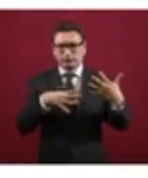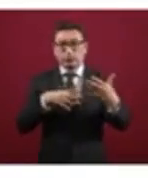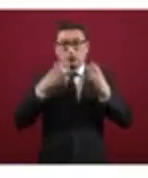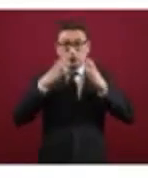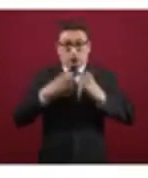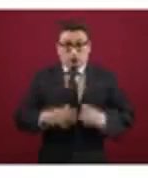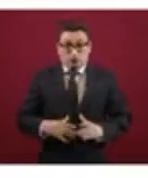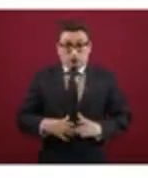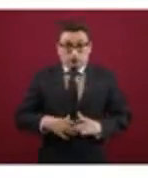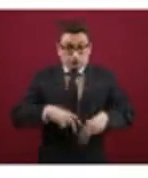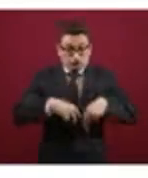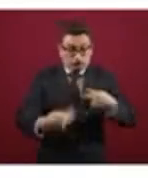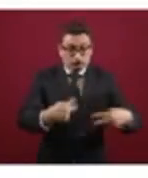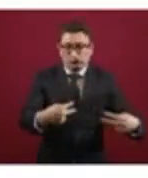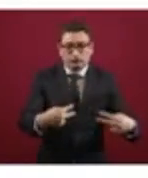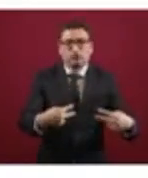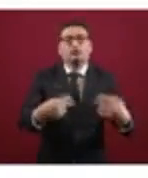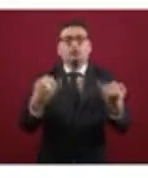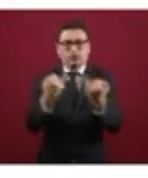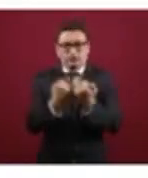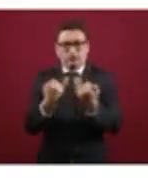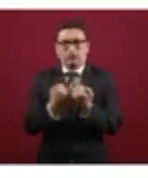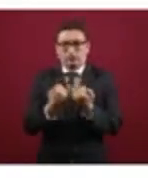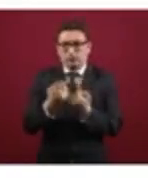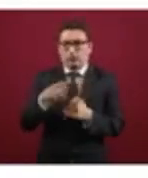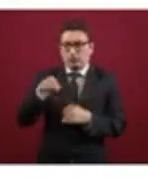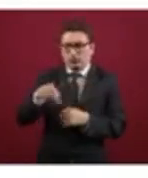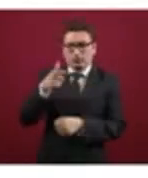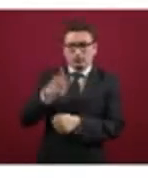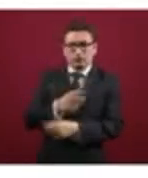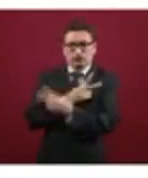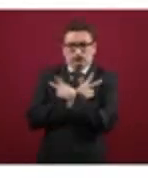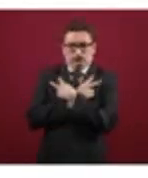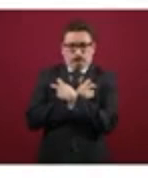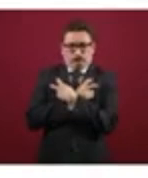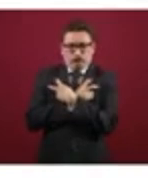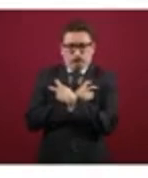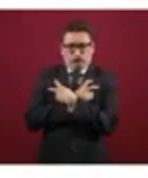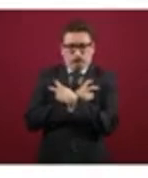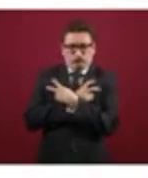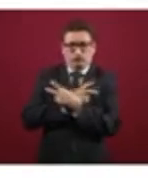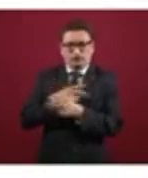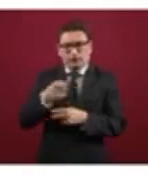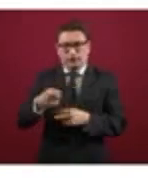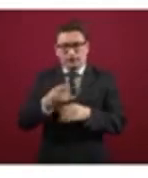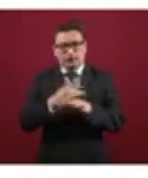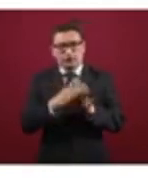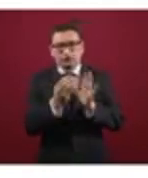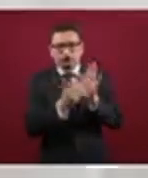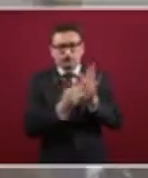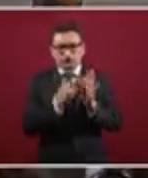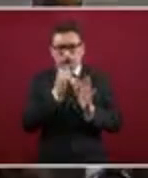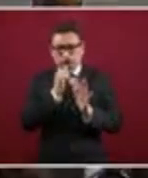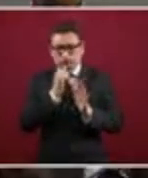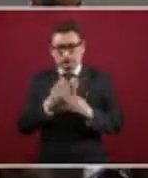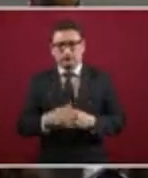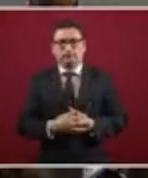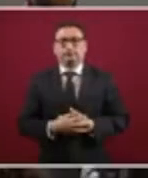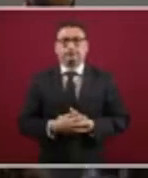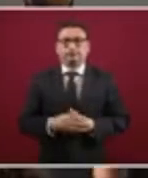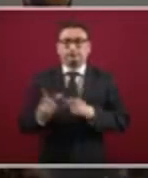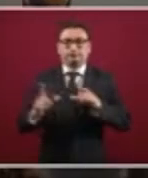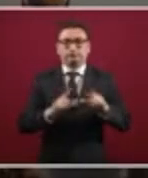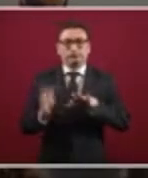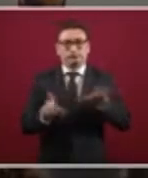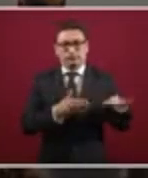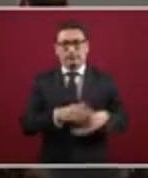sino también restos de cuerpos restos óseos señaló que hasta el momento se han instalado 25 comisiones locales de búsqueda y que